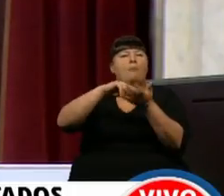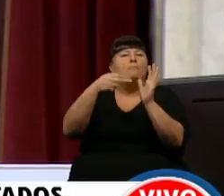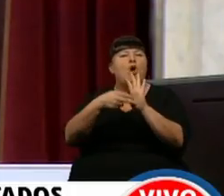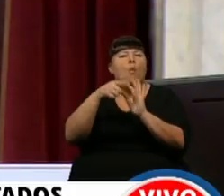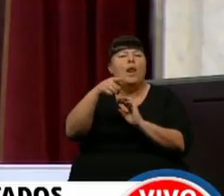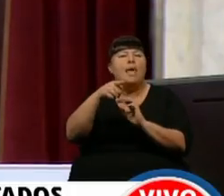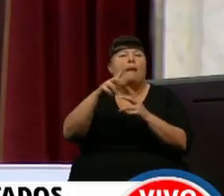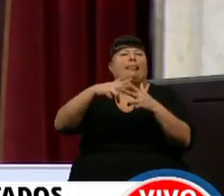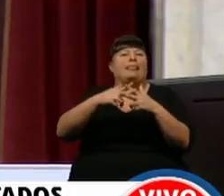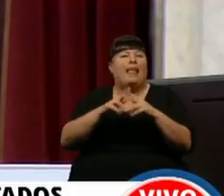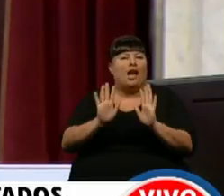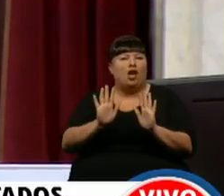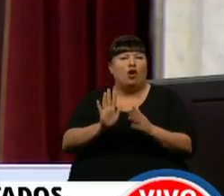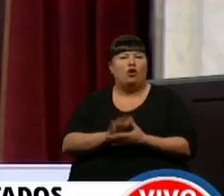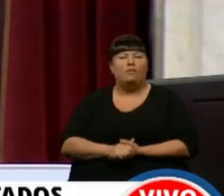problema técnico